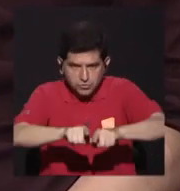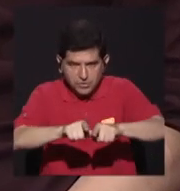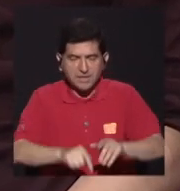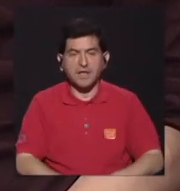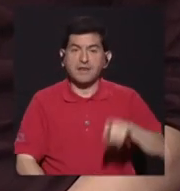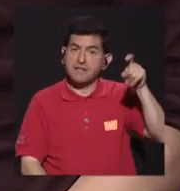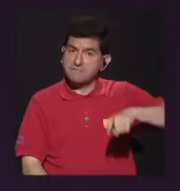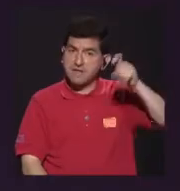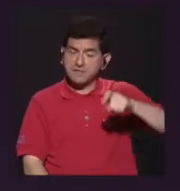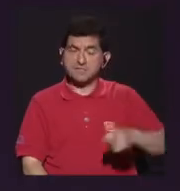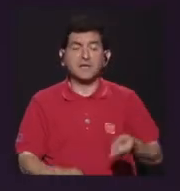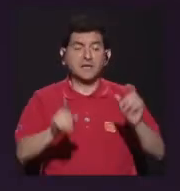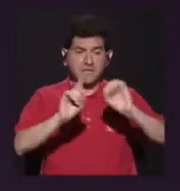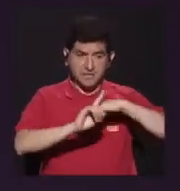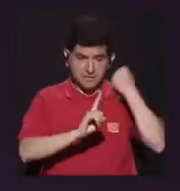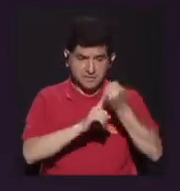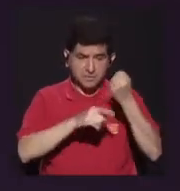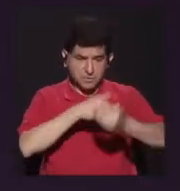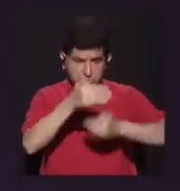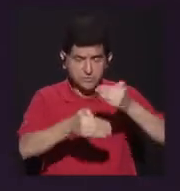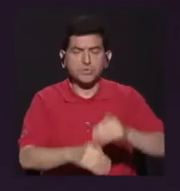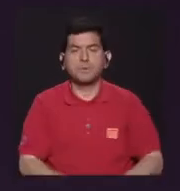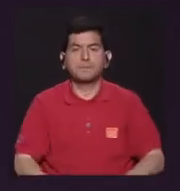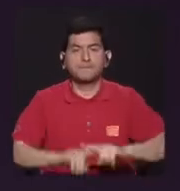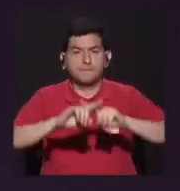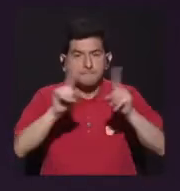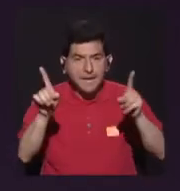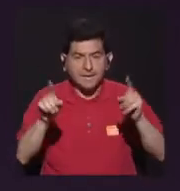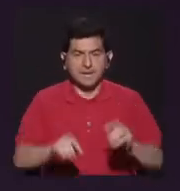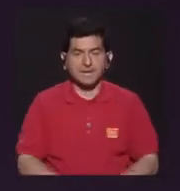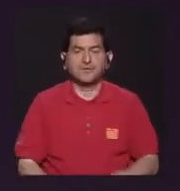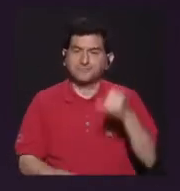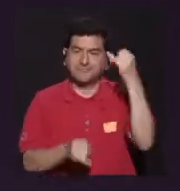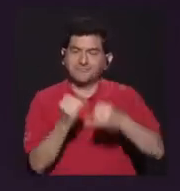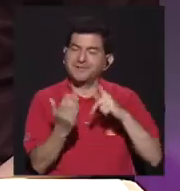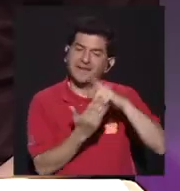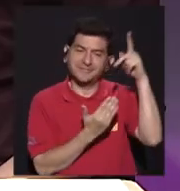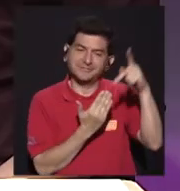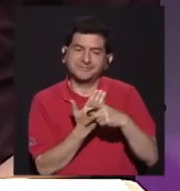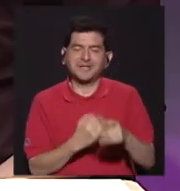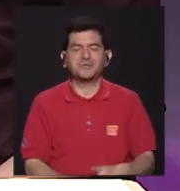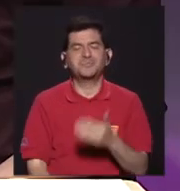que es necesario que sucedan, ¿verdad? Más sin embargo, tenemos que finalizar aquí.